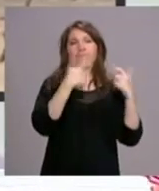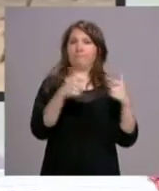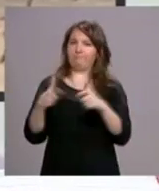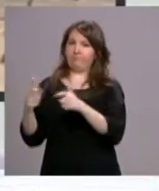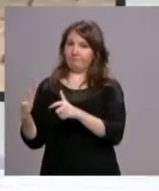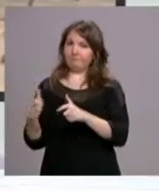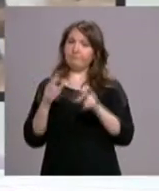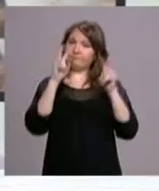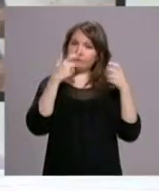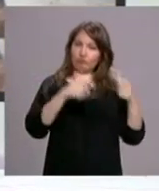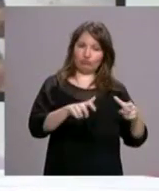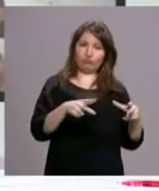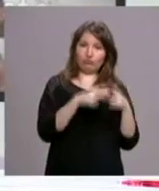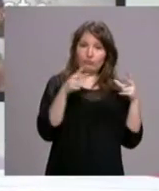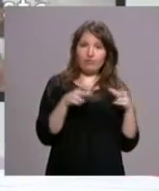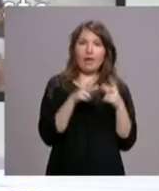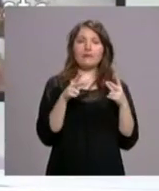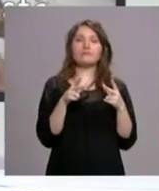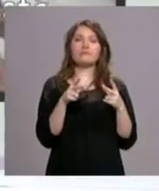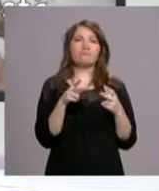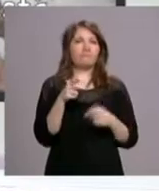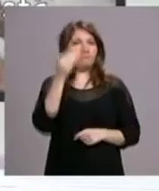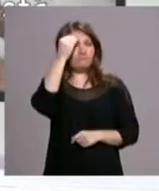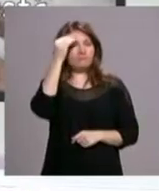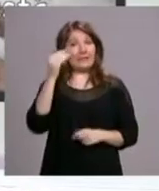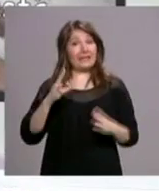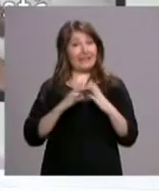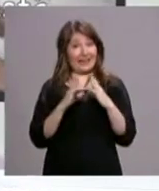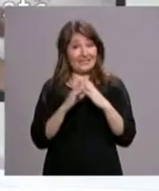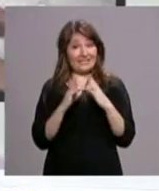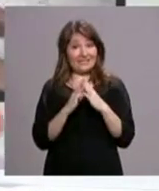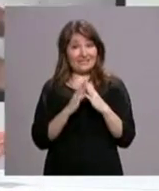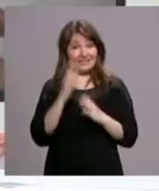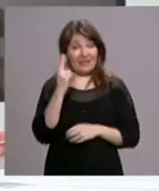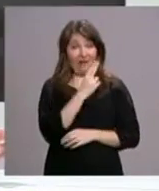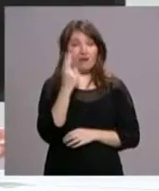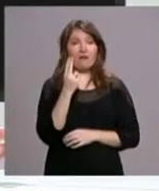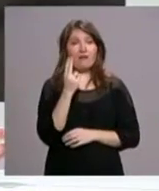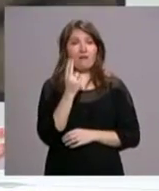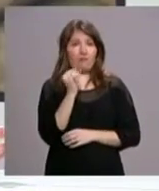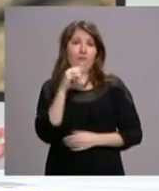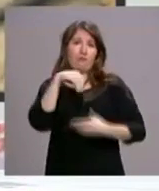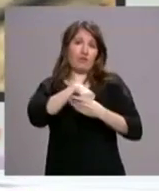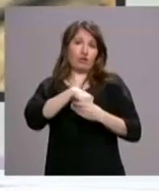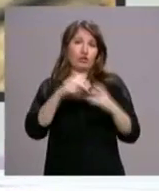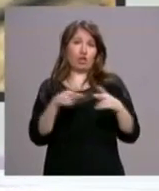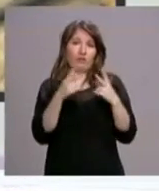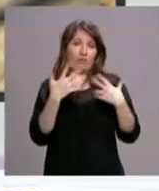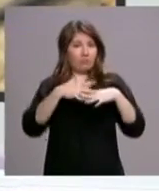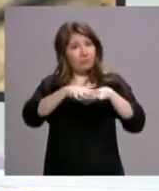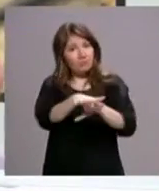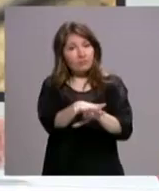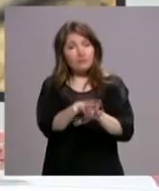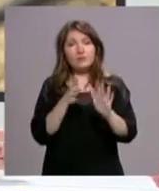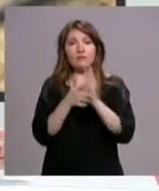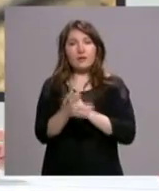dices, yo creo que la Iglesia, en la medida en que está inserta en la sociedad, realiza